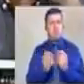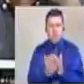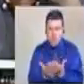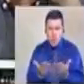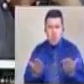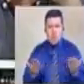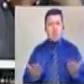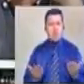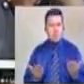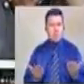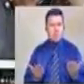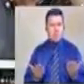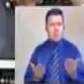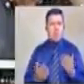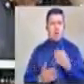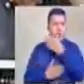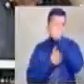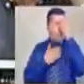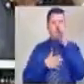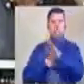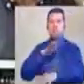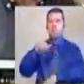bienes que ha adquirido